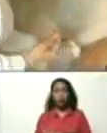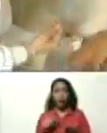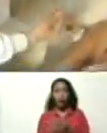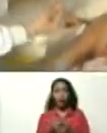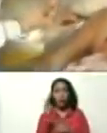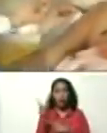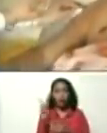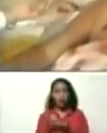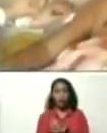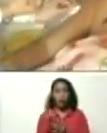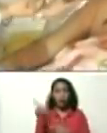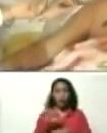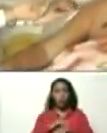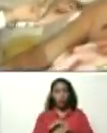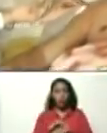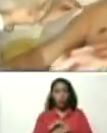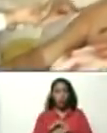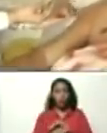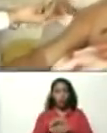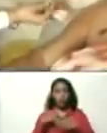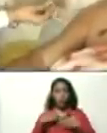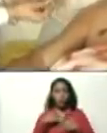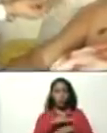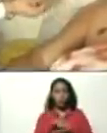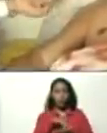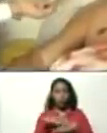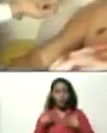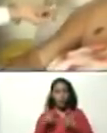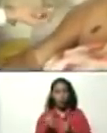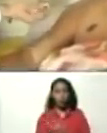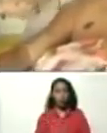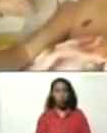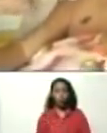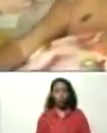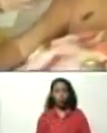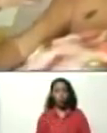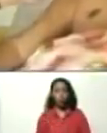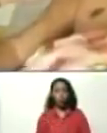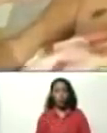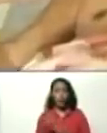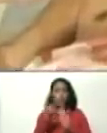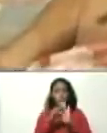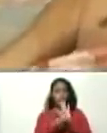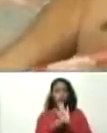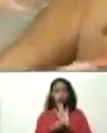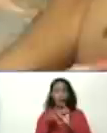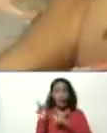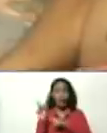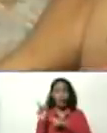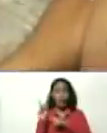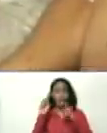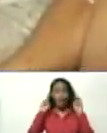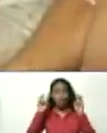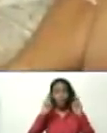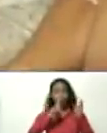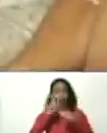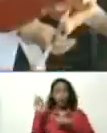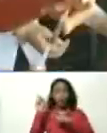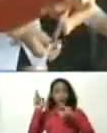llega, doctor Carlos Alvarado, este nivel de la, el área, esta